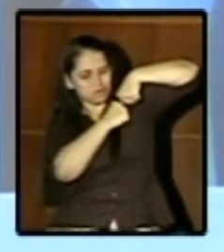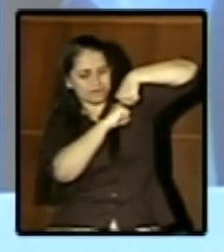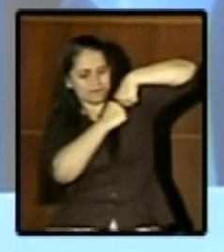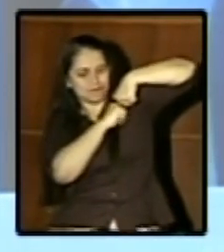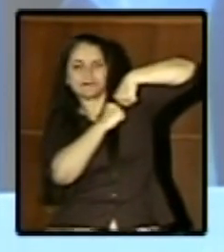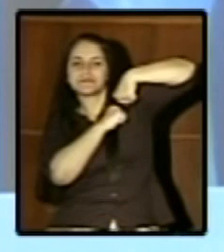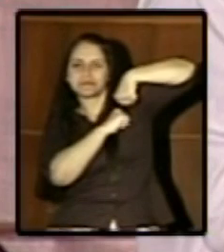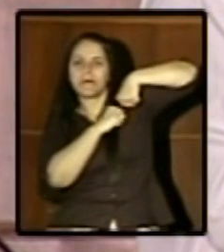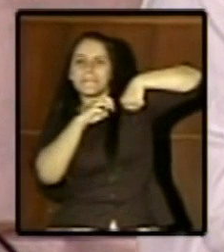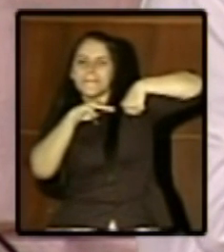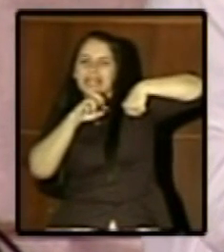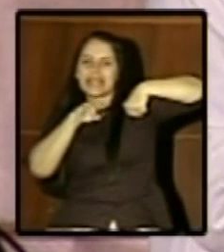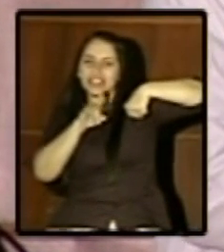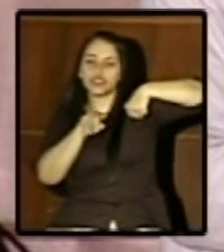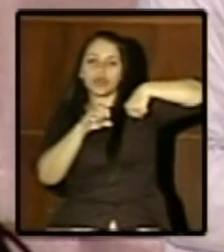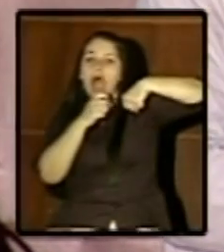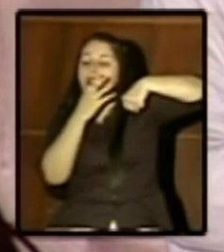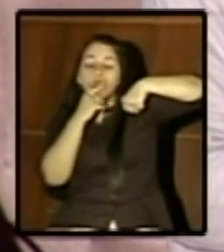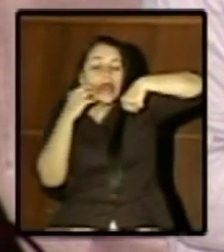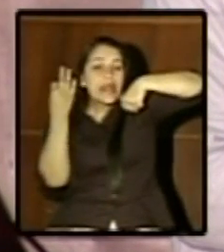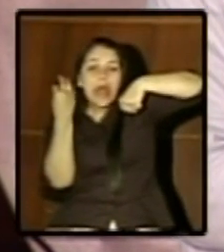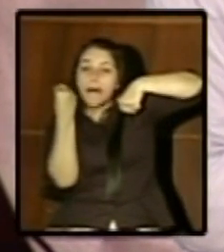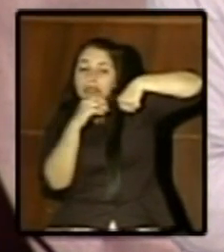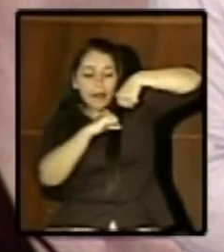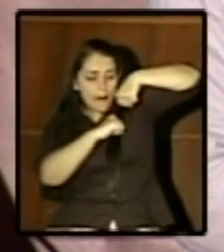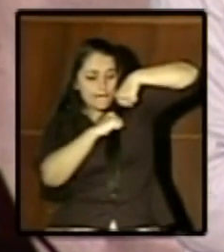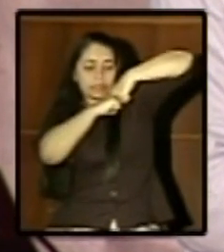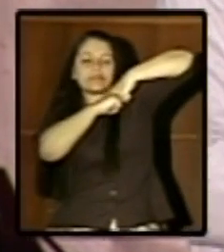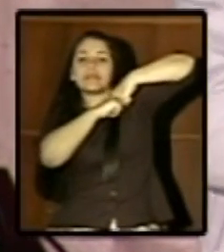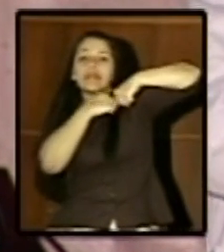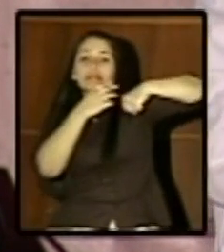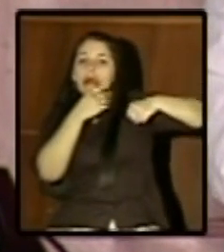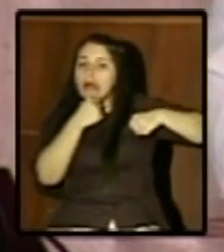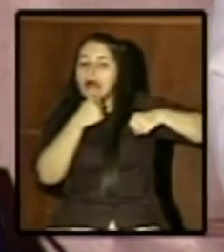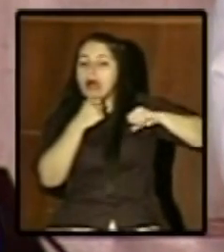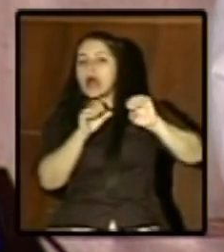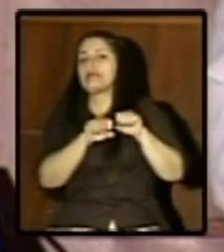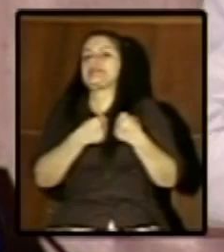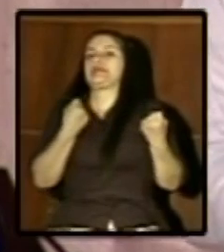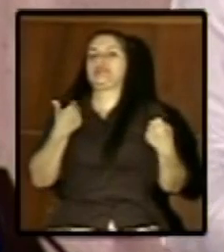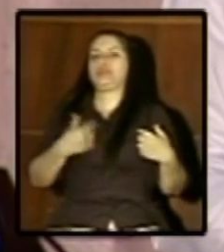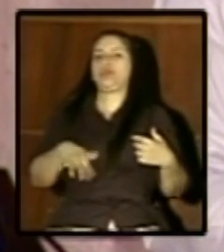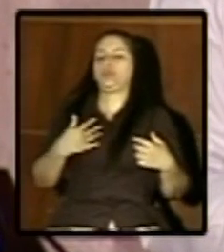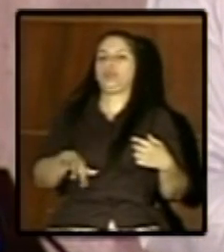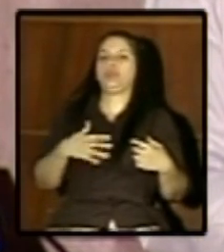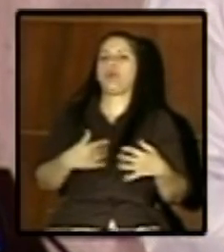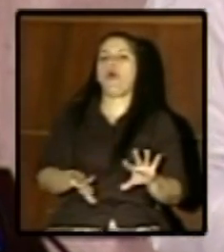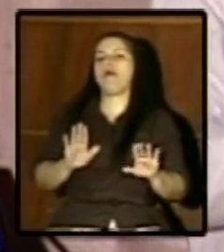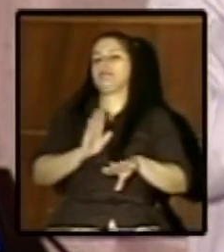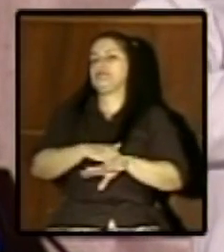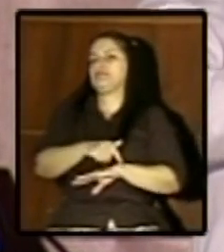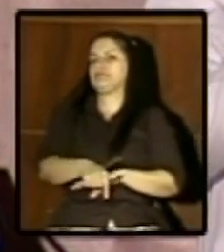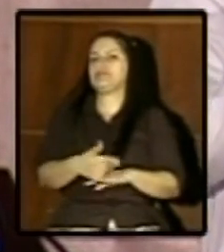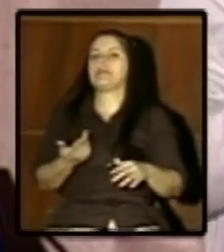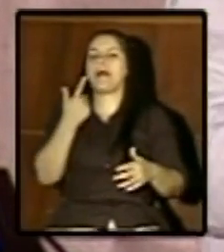la rodilla específico, por el menisco, por ejemplo. Si este espacio se me pierde, yo tengo dos posibilidades. O hay un daño en el